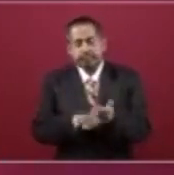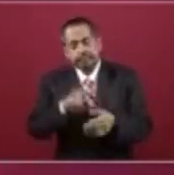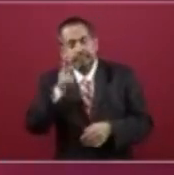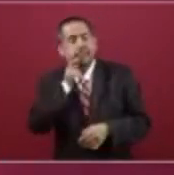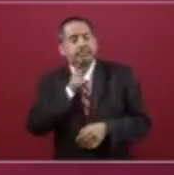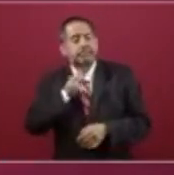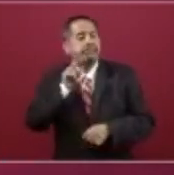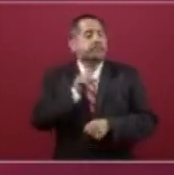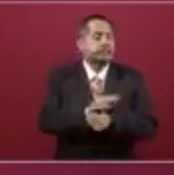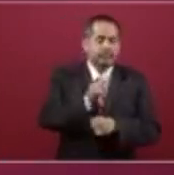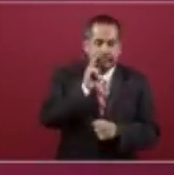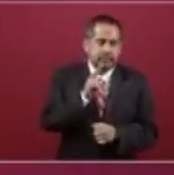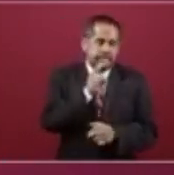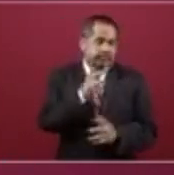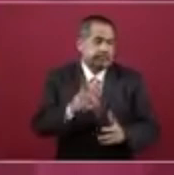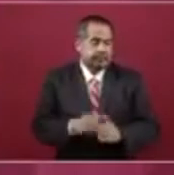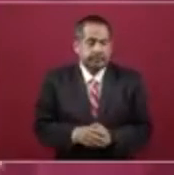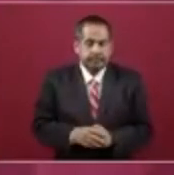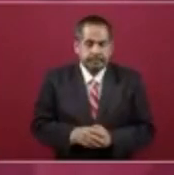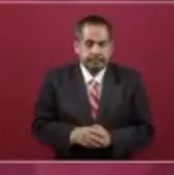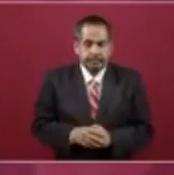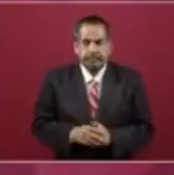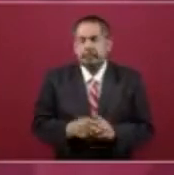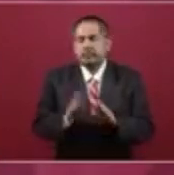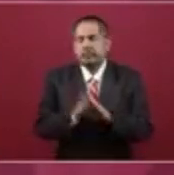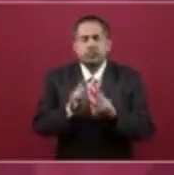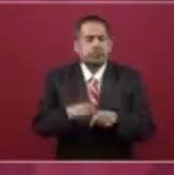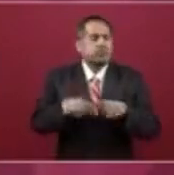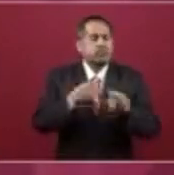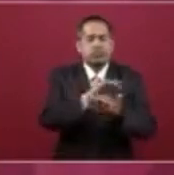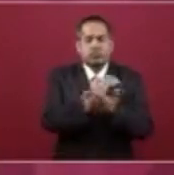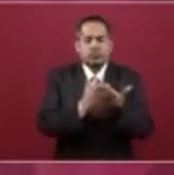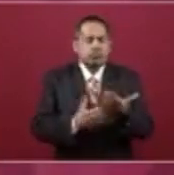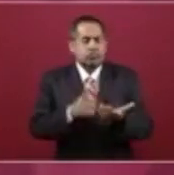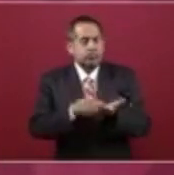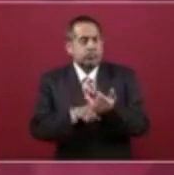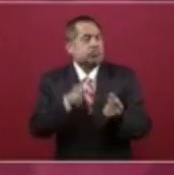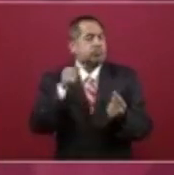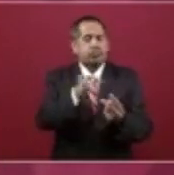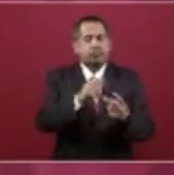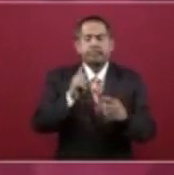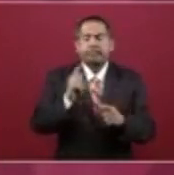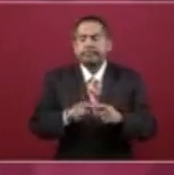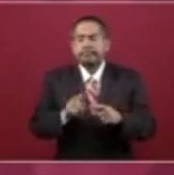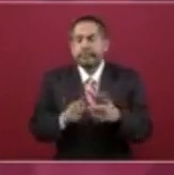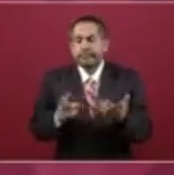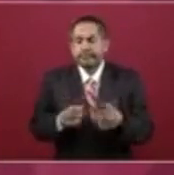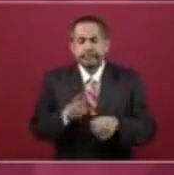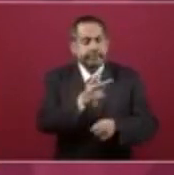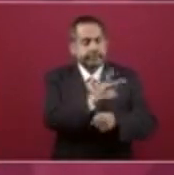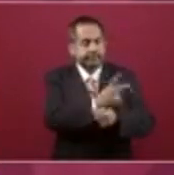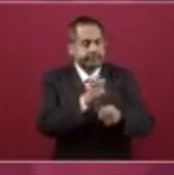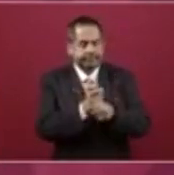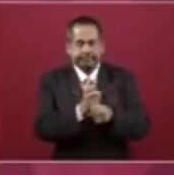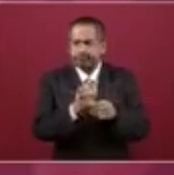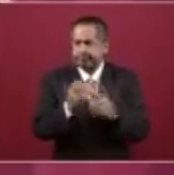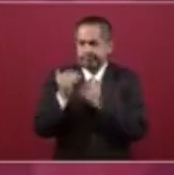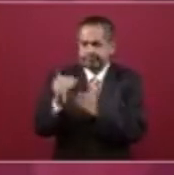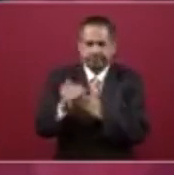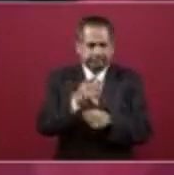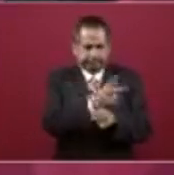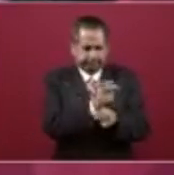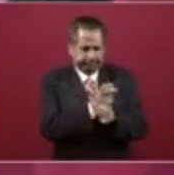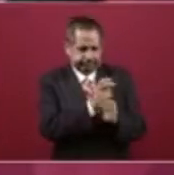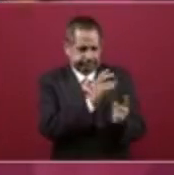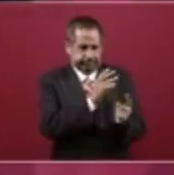Petróleos Mexicanos. Entonces, ¿cómo se contrató? Bueno, son mecanismos de invitaciones restringidas. Sí,